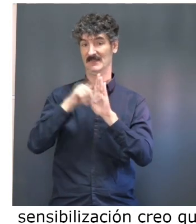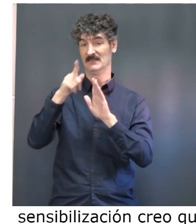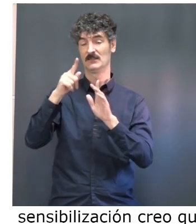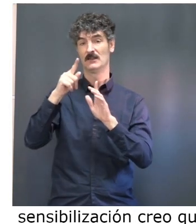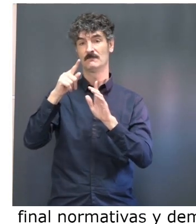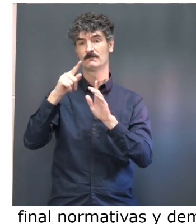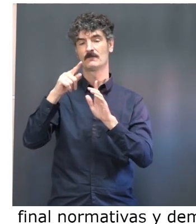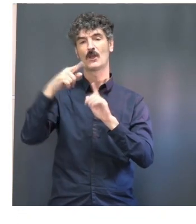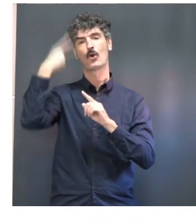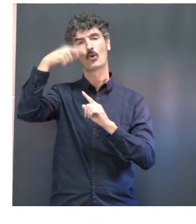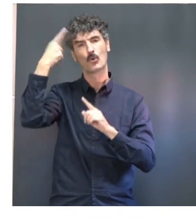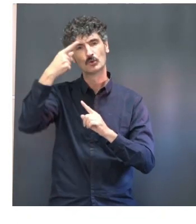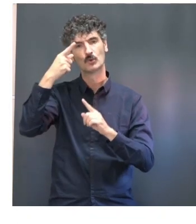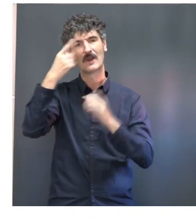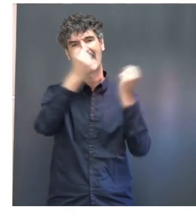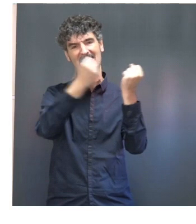institucional ya esto?